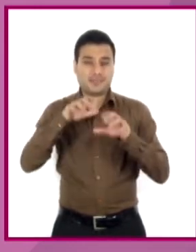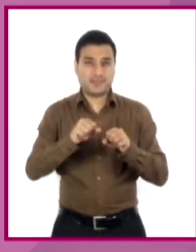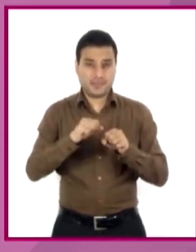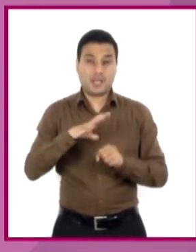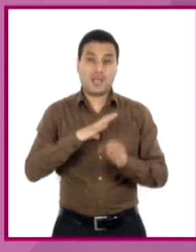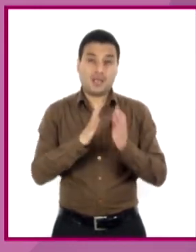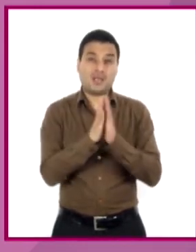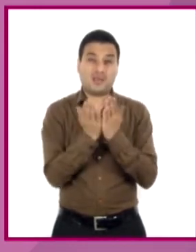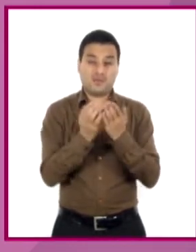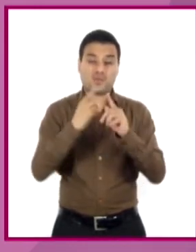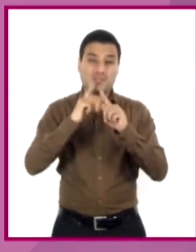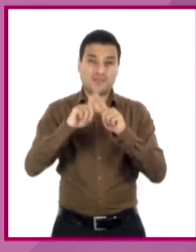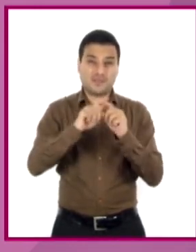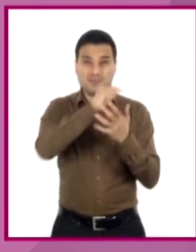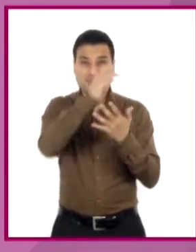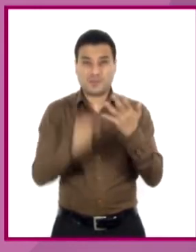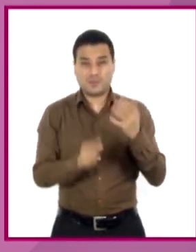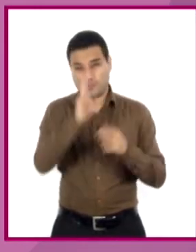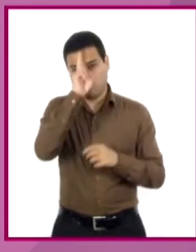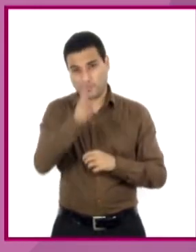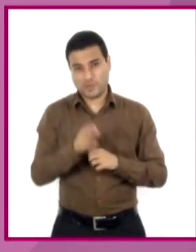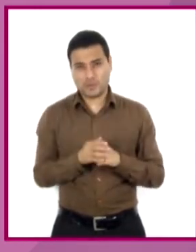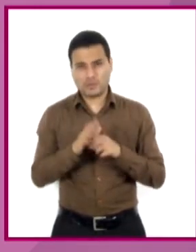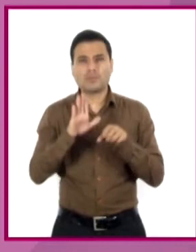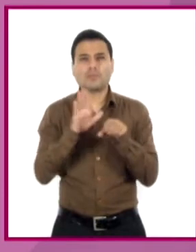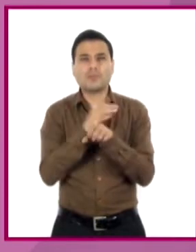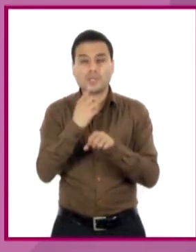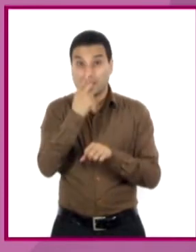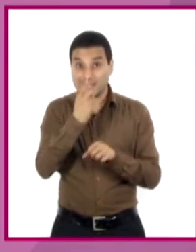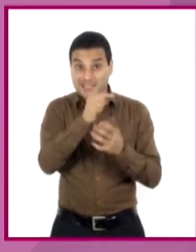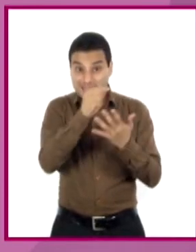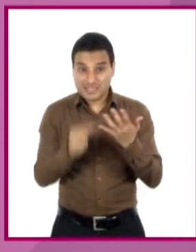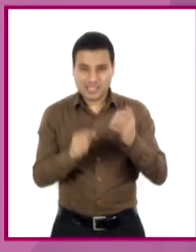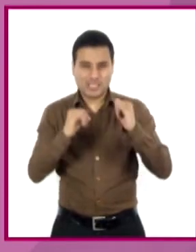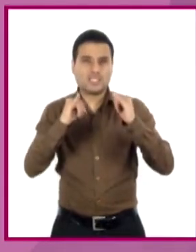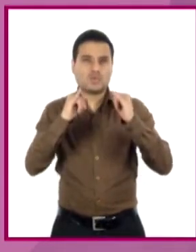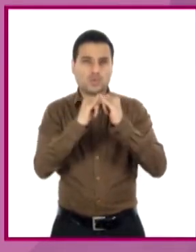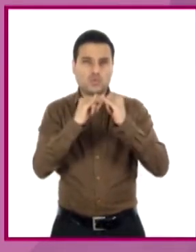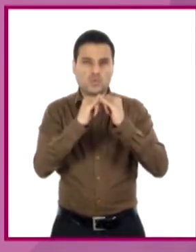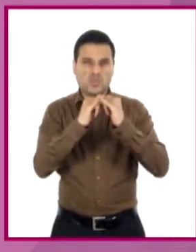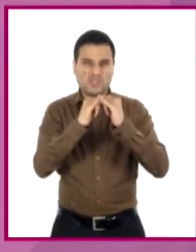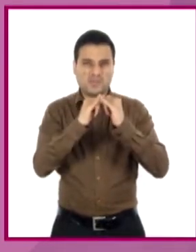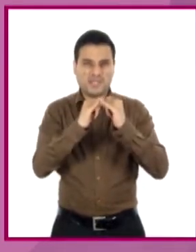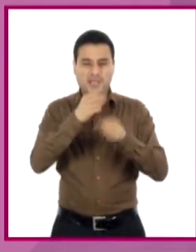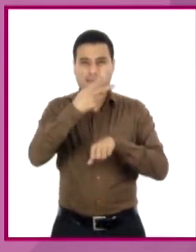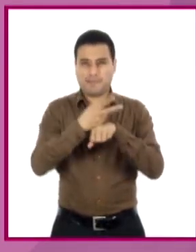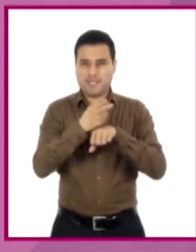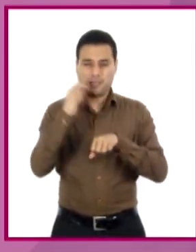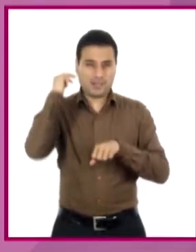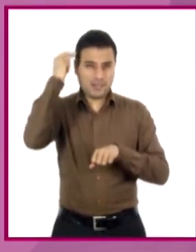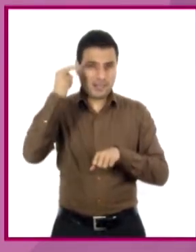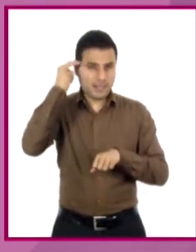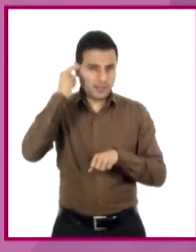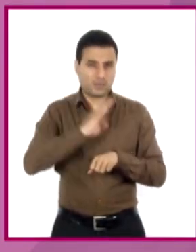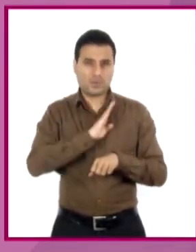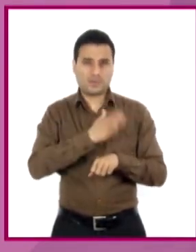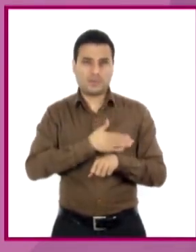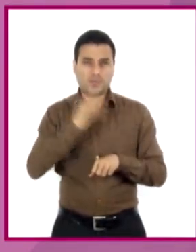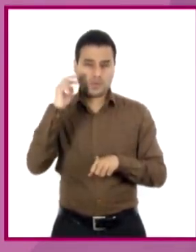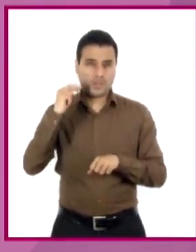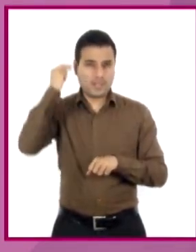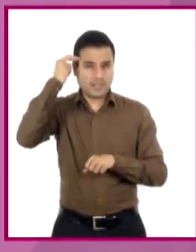prohibidos muchos libros, pues se consideraba que atentaban contra las instituciones del virreinato y la corona española.